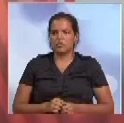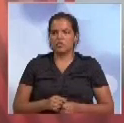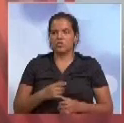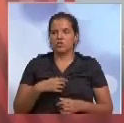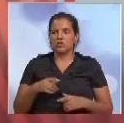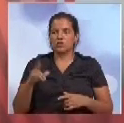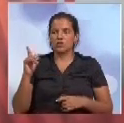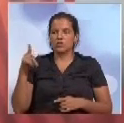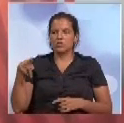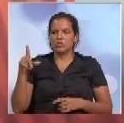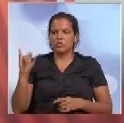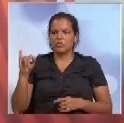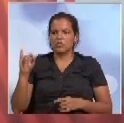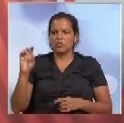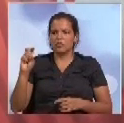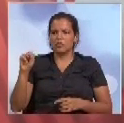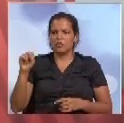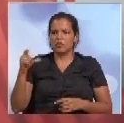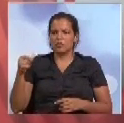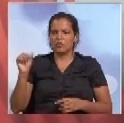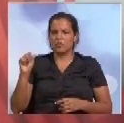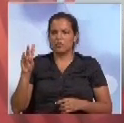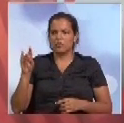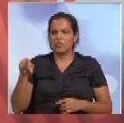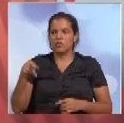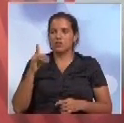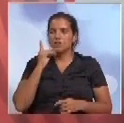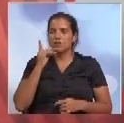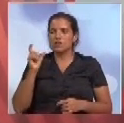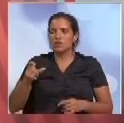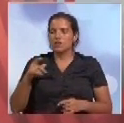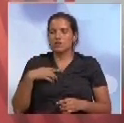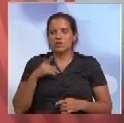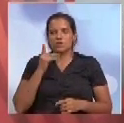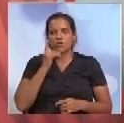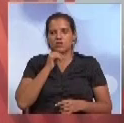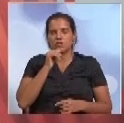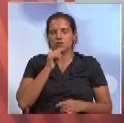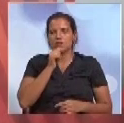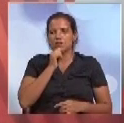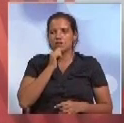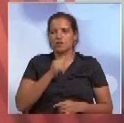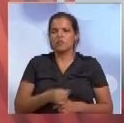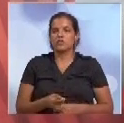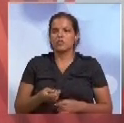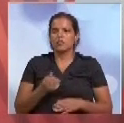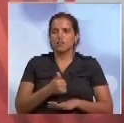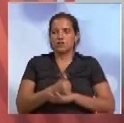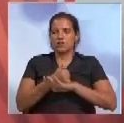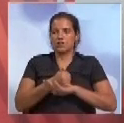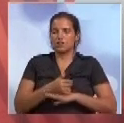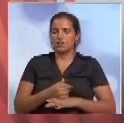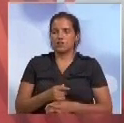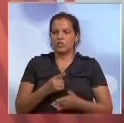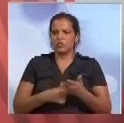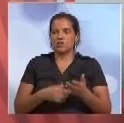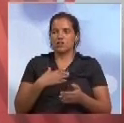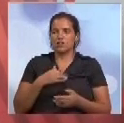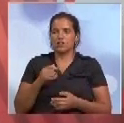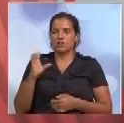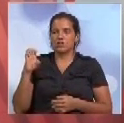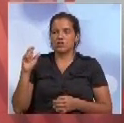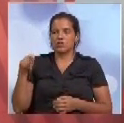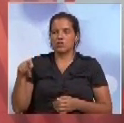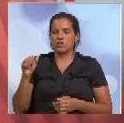En el sector de Pianguapí, sus moradores se sienten preocupados por la falta de agua potable. Ellos solicitan a las autoridades de la EAPA San